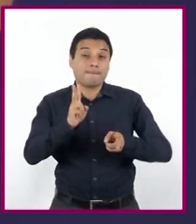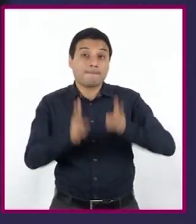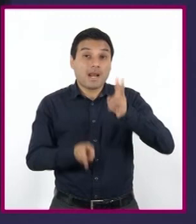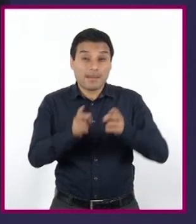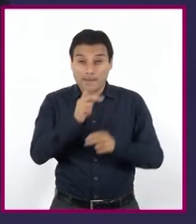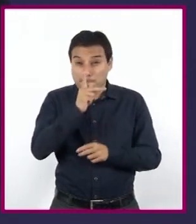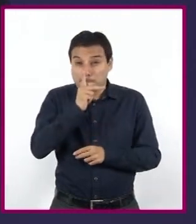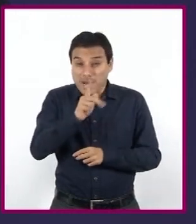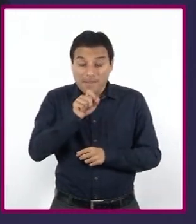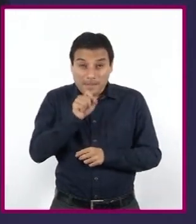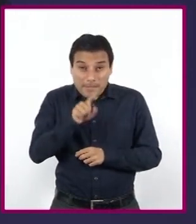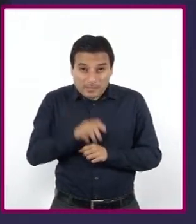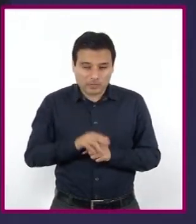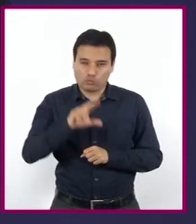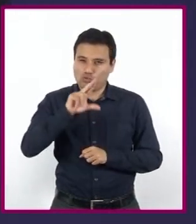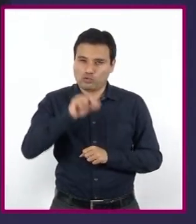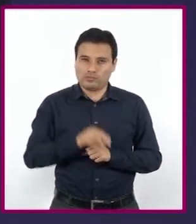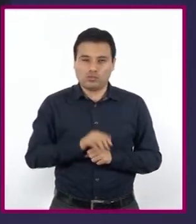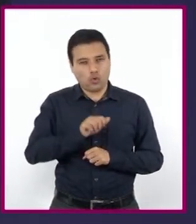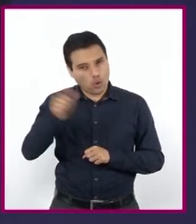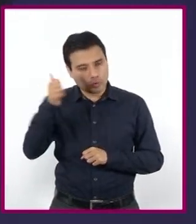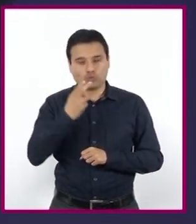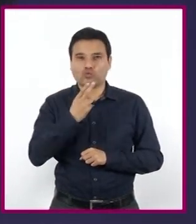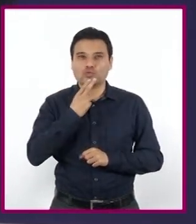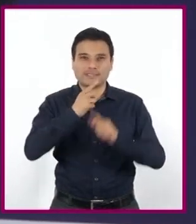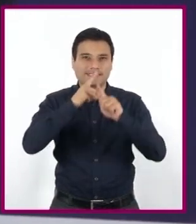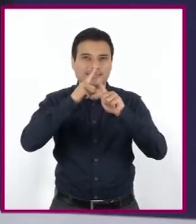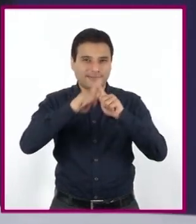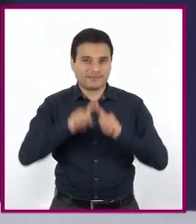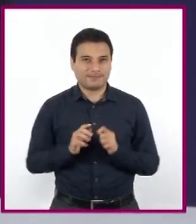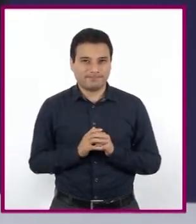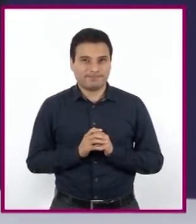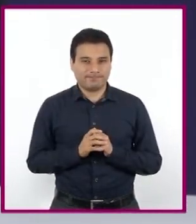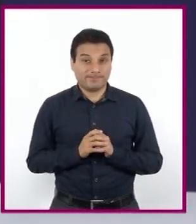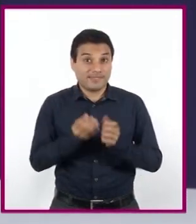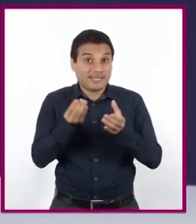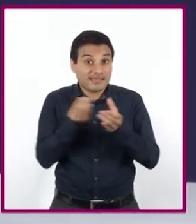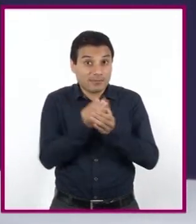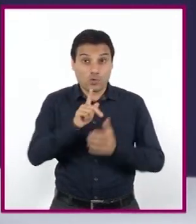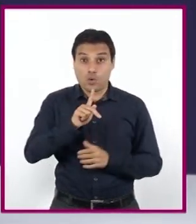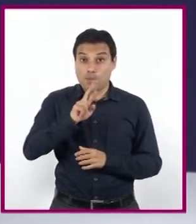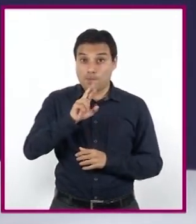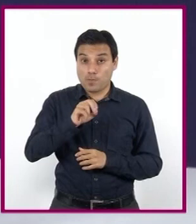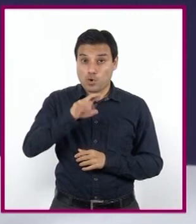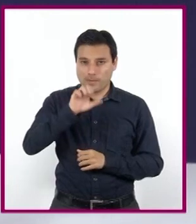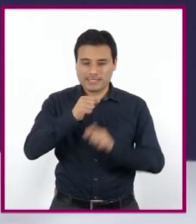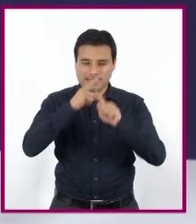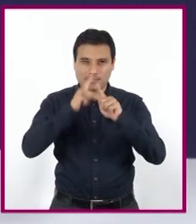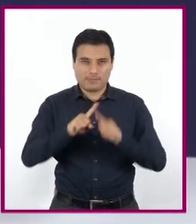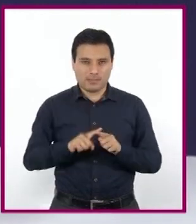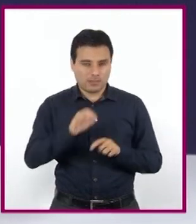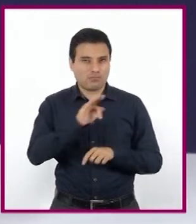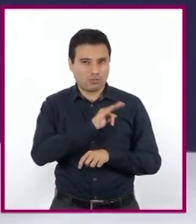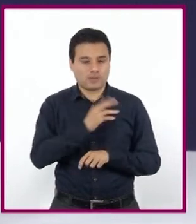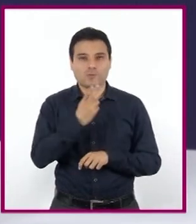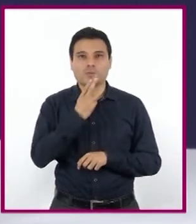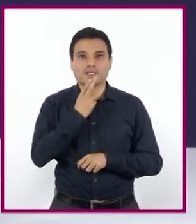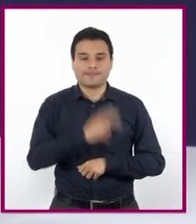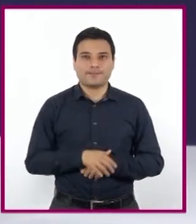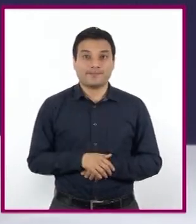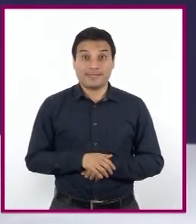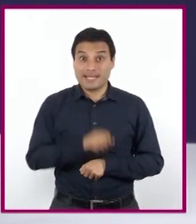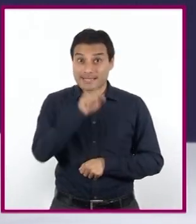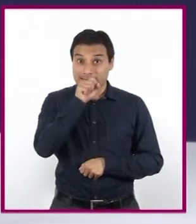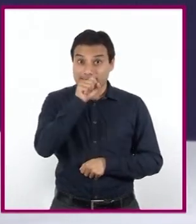palabras, sino utilizando los diferentes tipos de pronombre que les presentamos aquí.